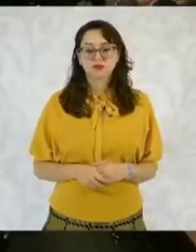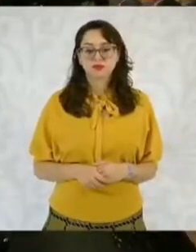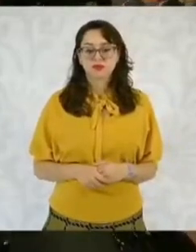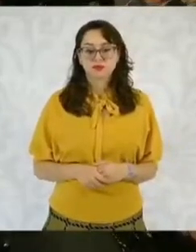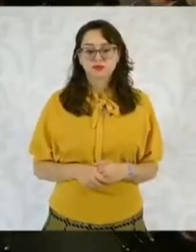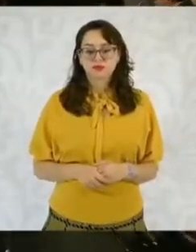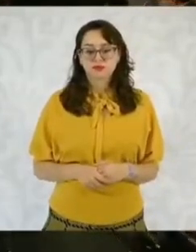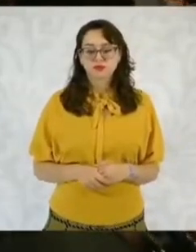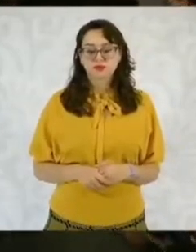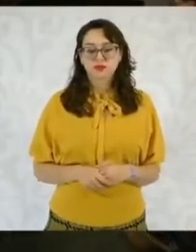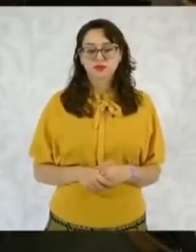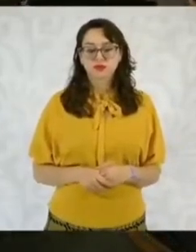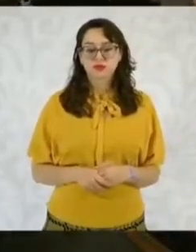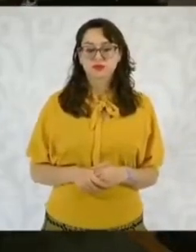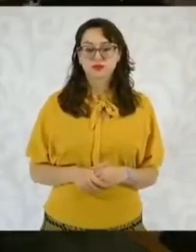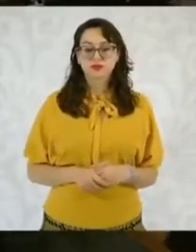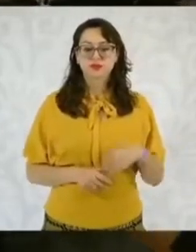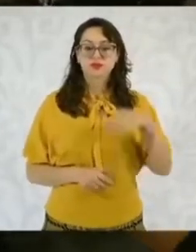prestas un...